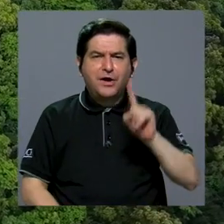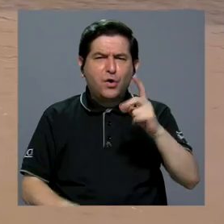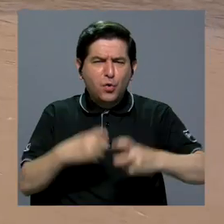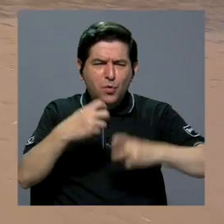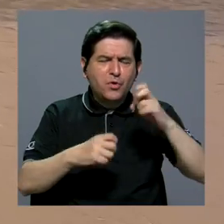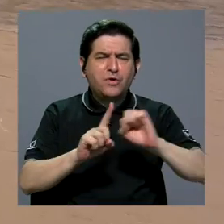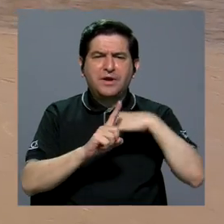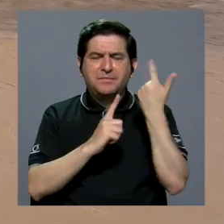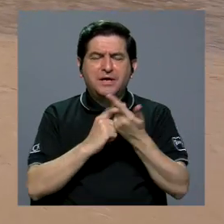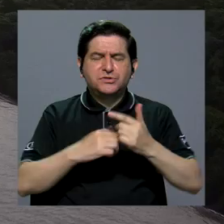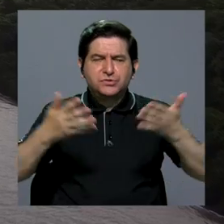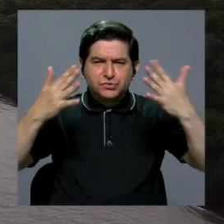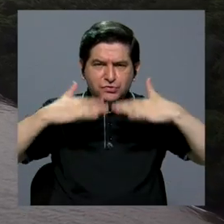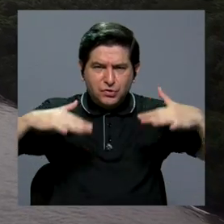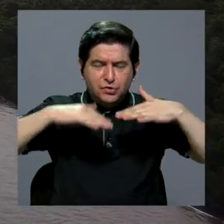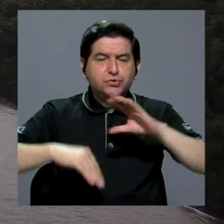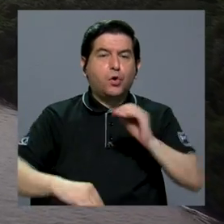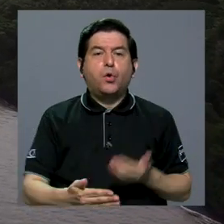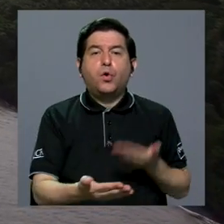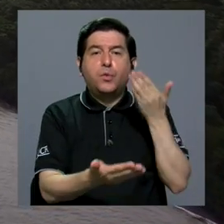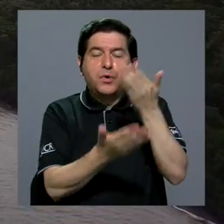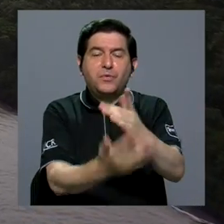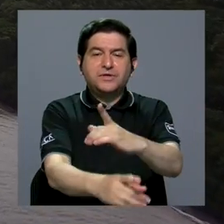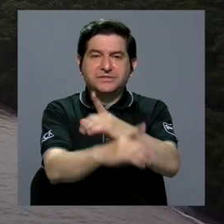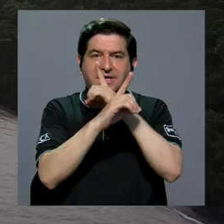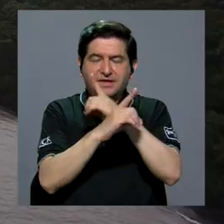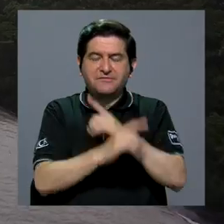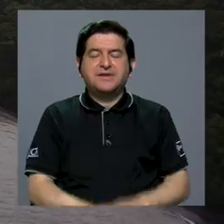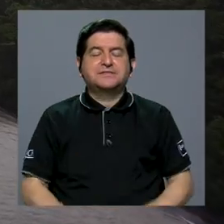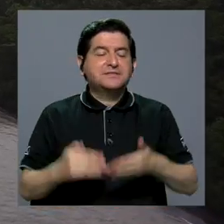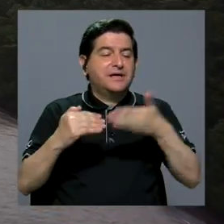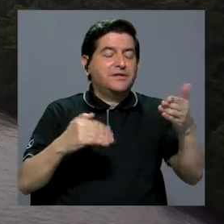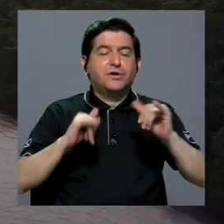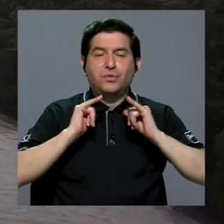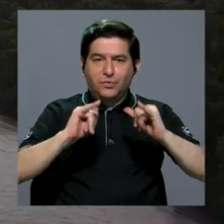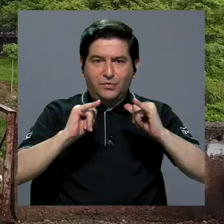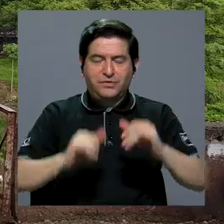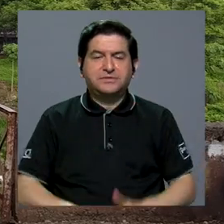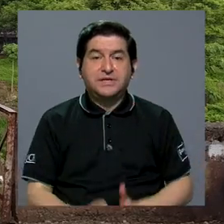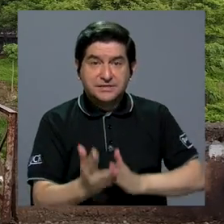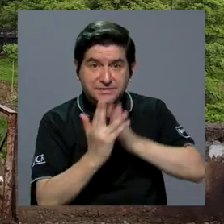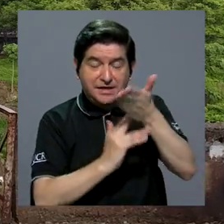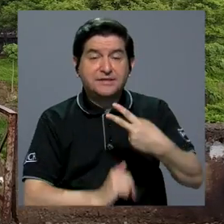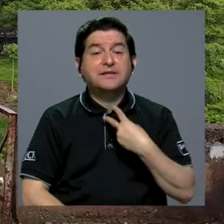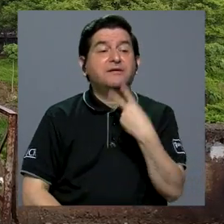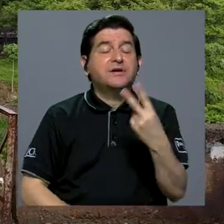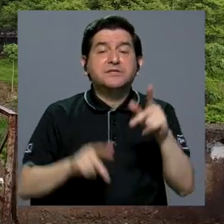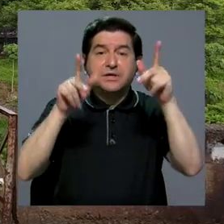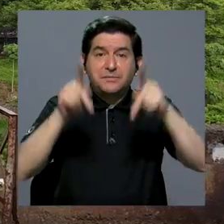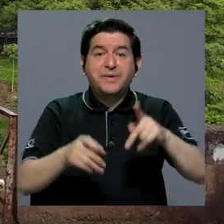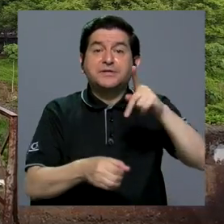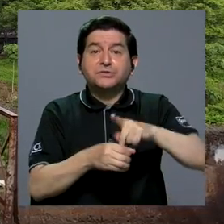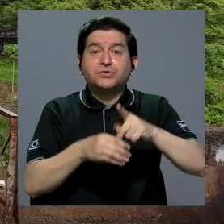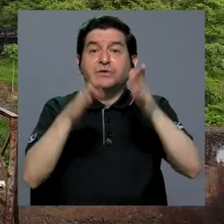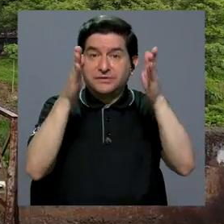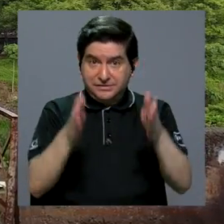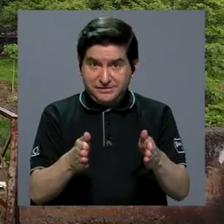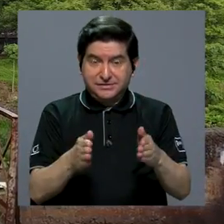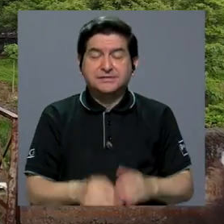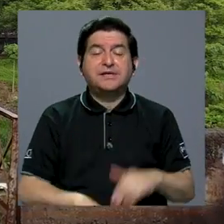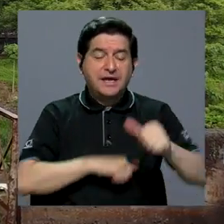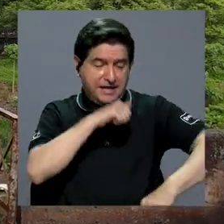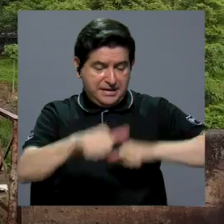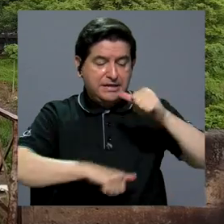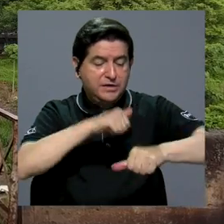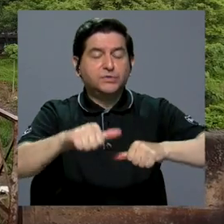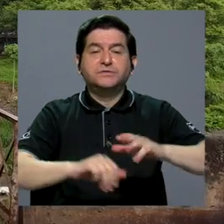conflicto socioambiental o propuesta en defensa de los bienes comunes, a través de las voces de las personas protagonistas de